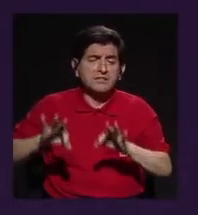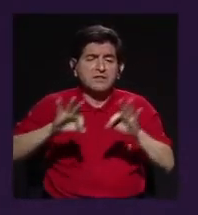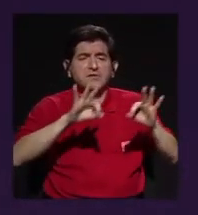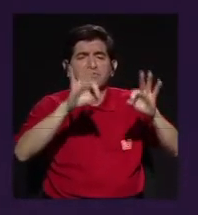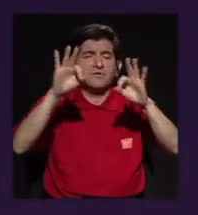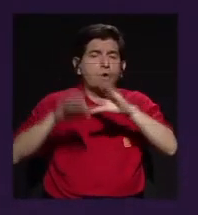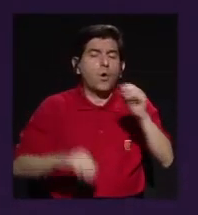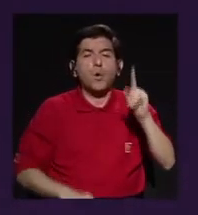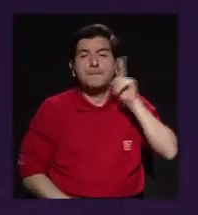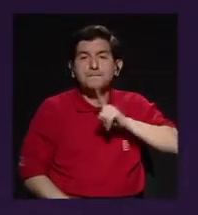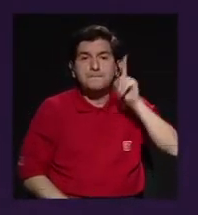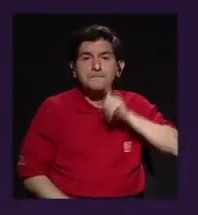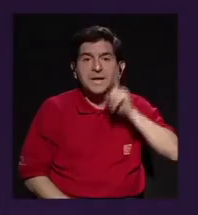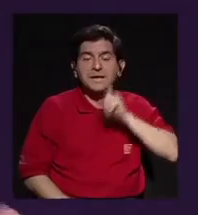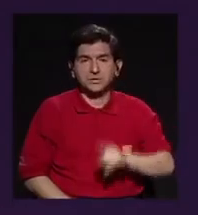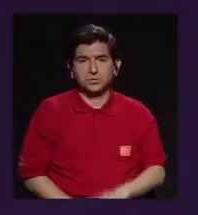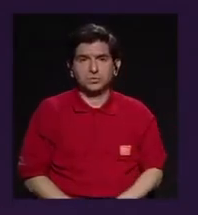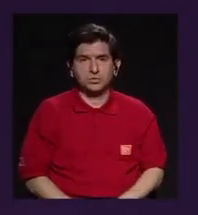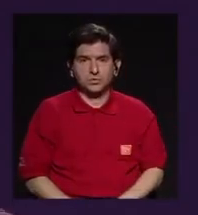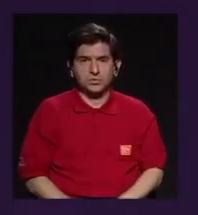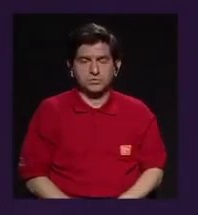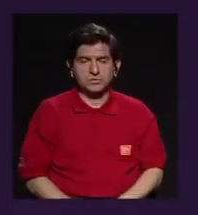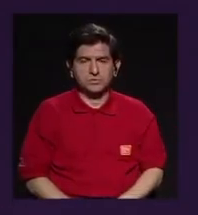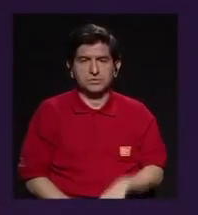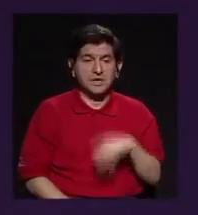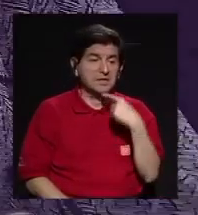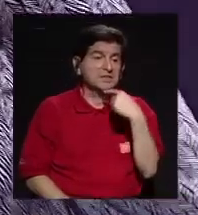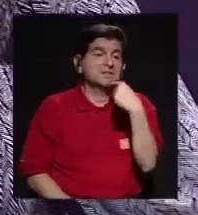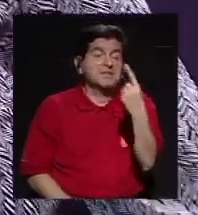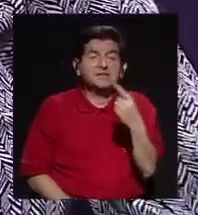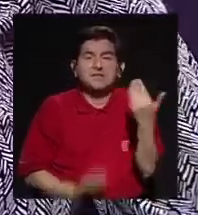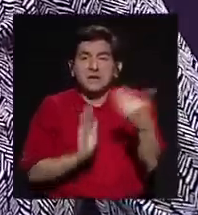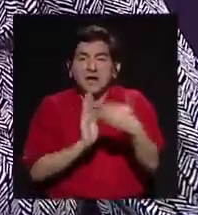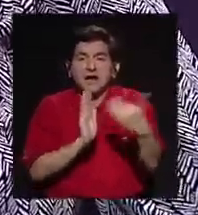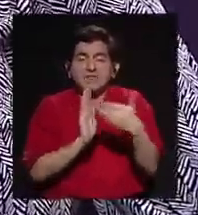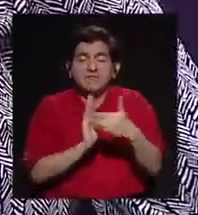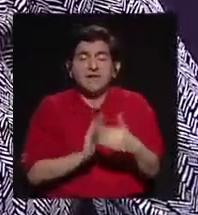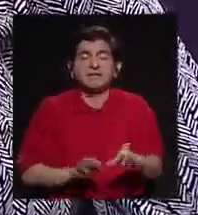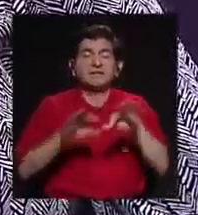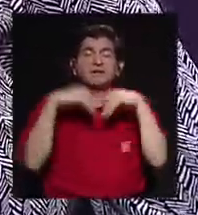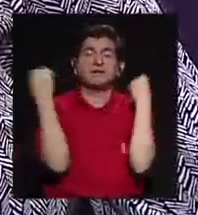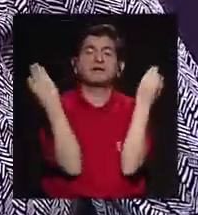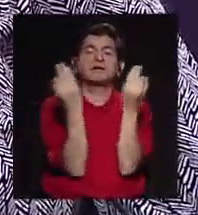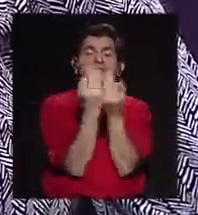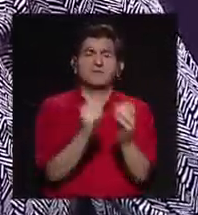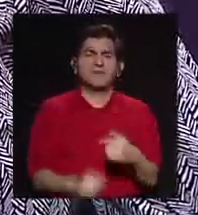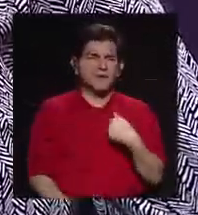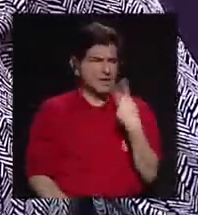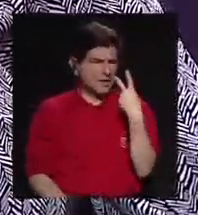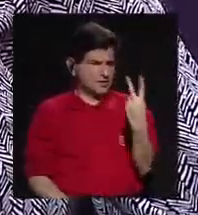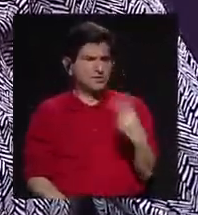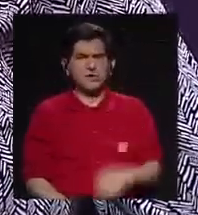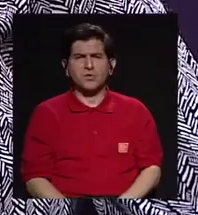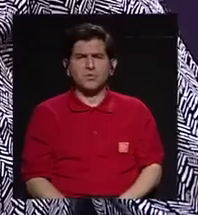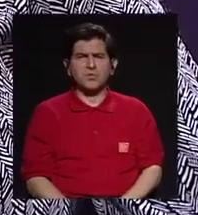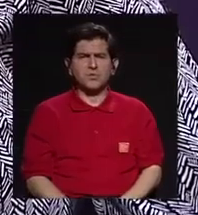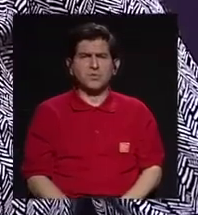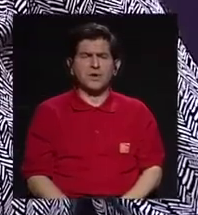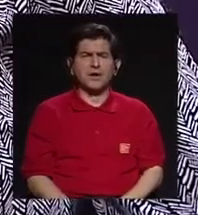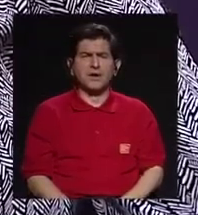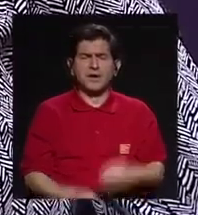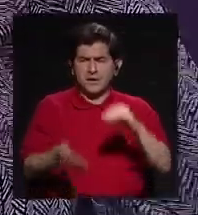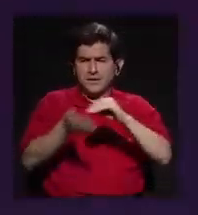mitos, uh-huh, ¿verdad? Exacto. Sobre eso cosas es un mito que según ellos afectan a la familia, ¿verdad? Yo he visto algunos posts de la gente